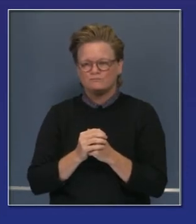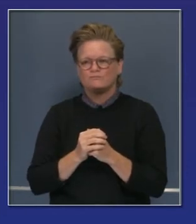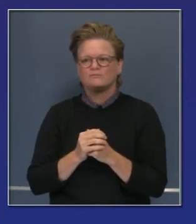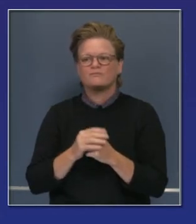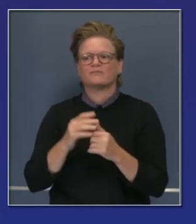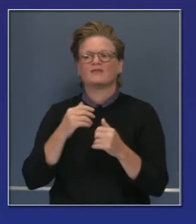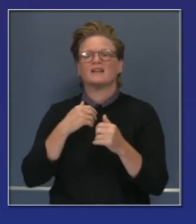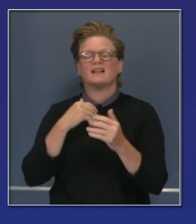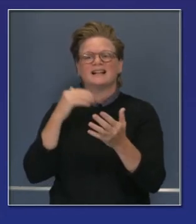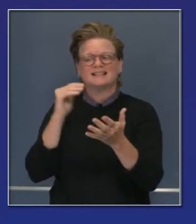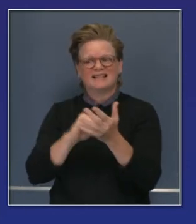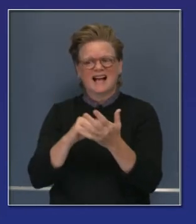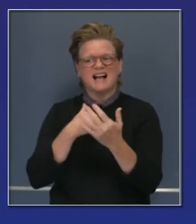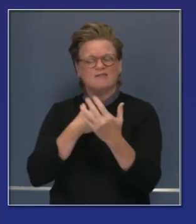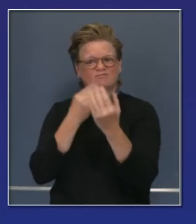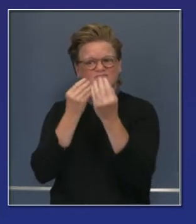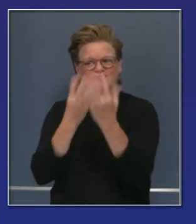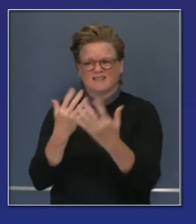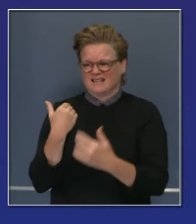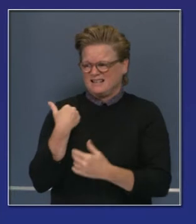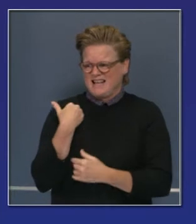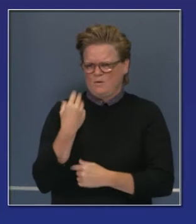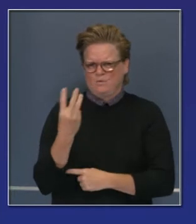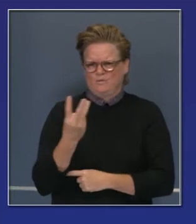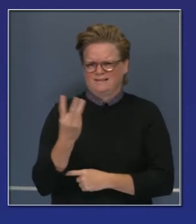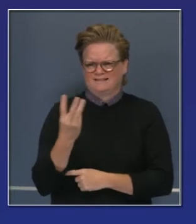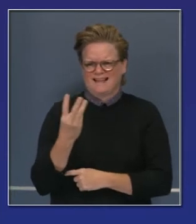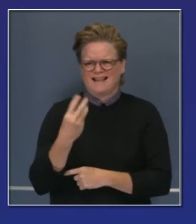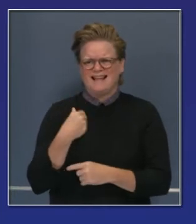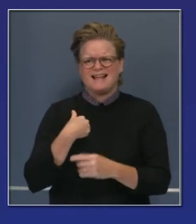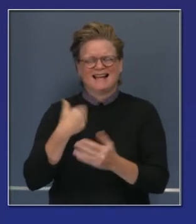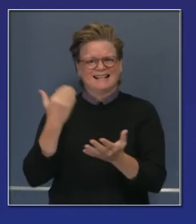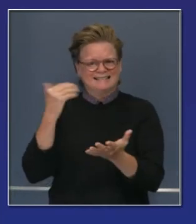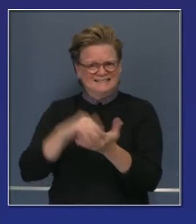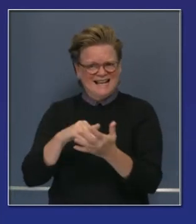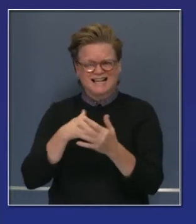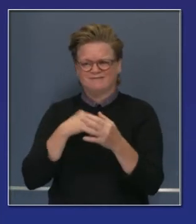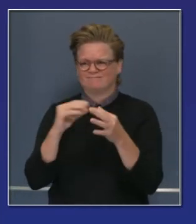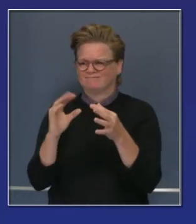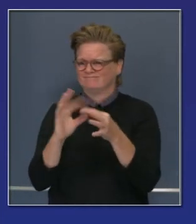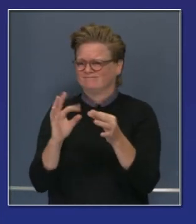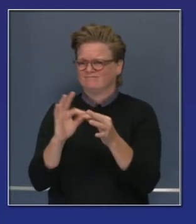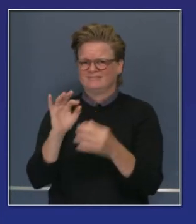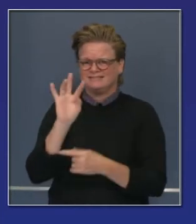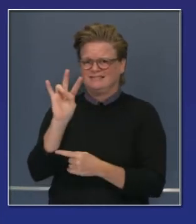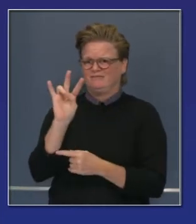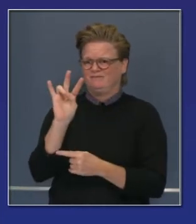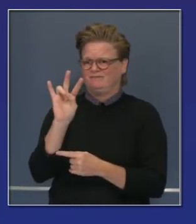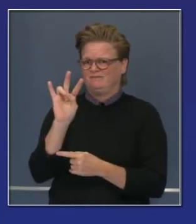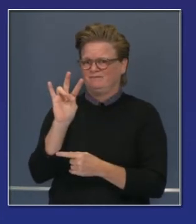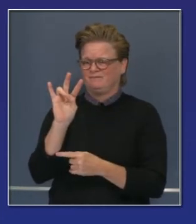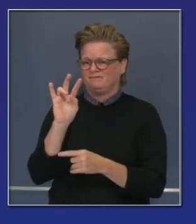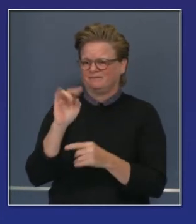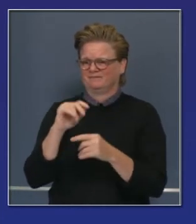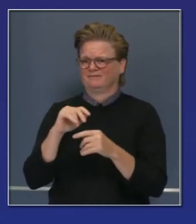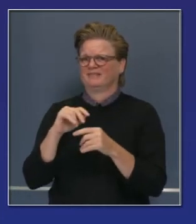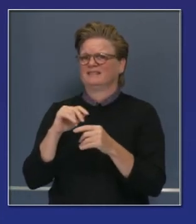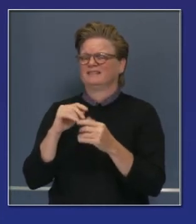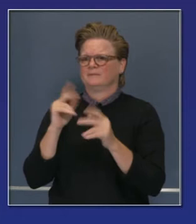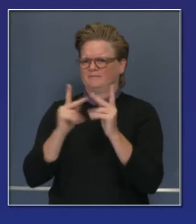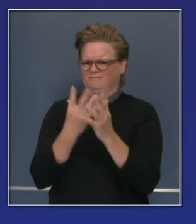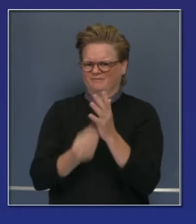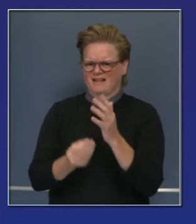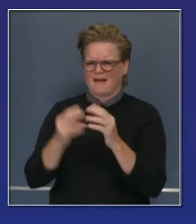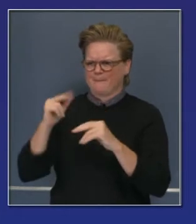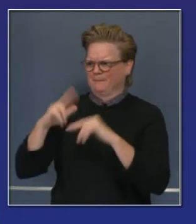sobre esto, lo hice el miércoles y lo haré hoy, sobre el número de muertes. Estamos muy familiarizados con eso, el número de estructuras que hemos